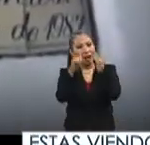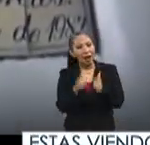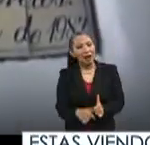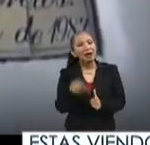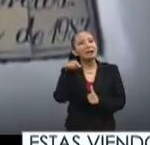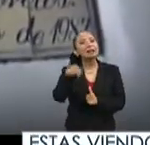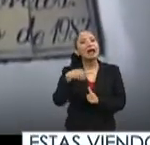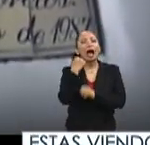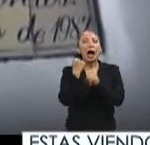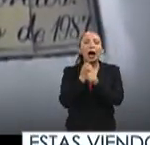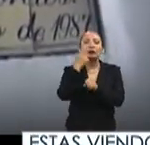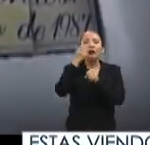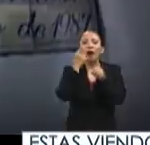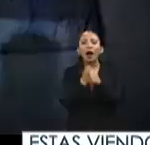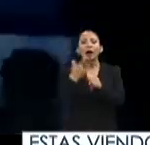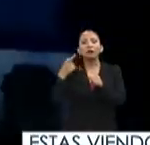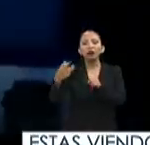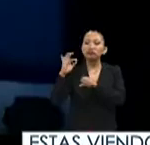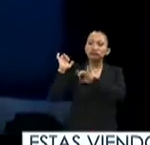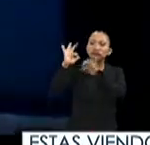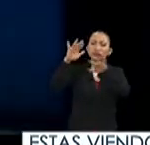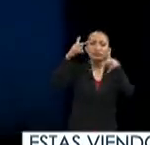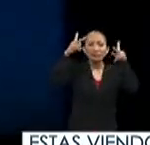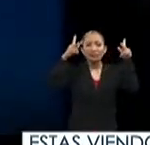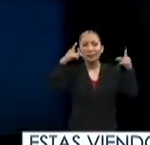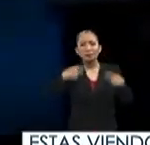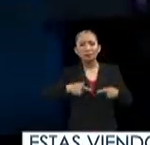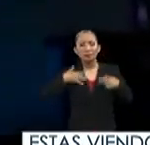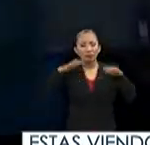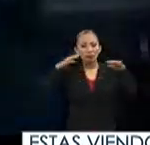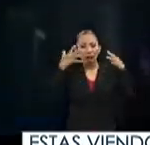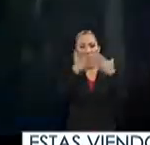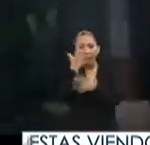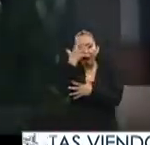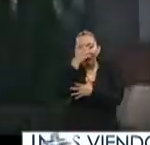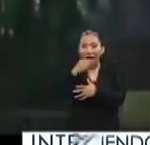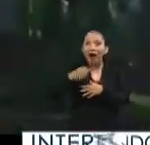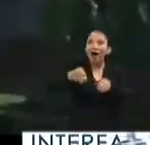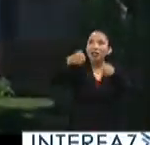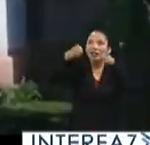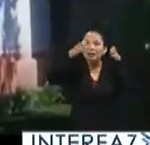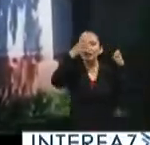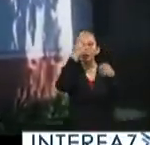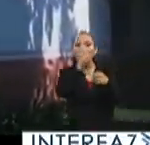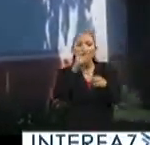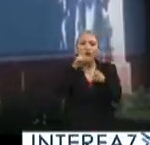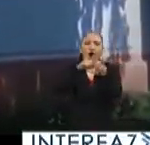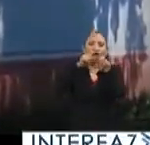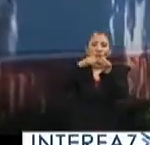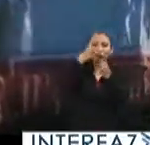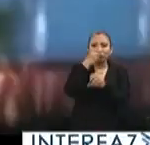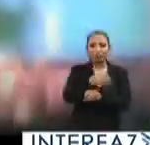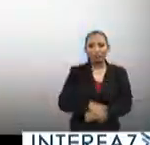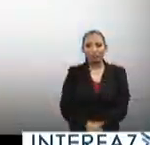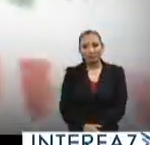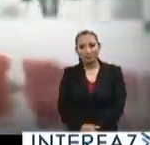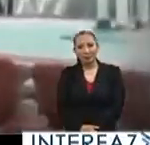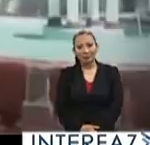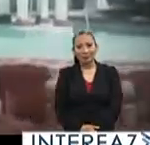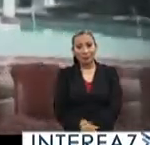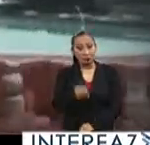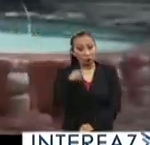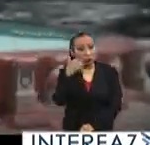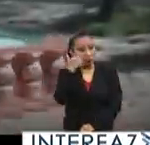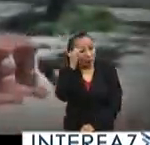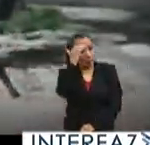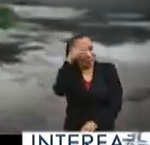artesanales, que año con año recibe a miles de visitantes maravillados ante su arquitectura, colorido y belleza.